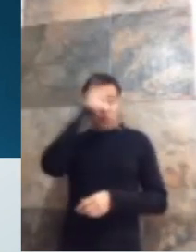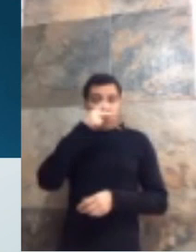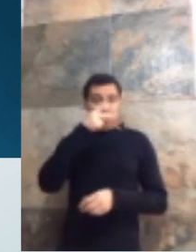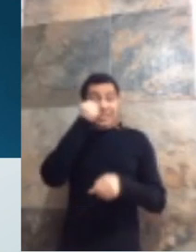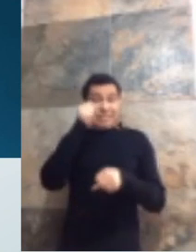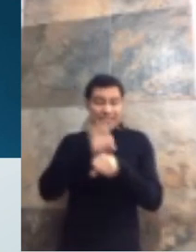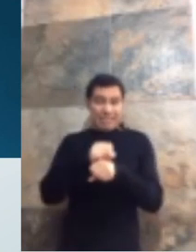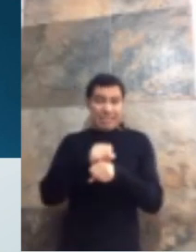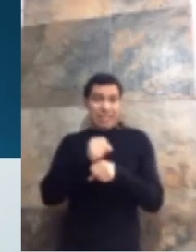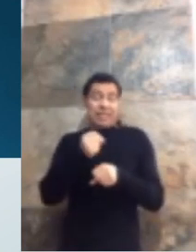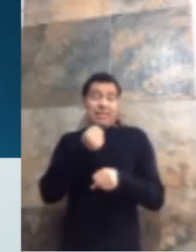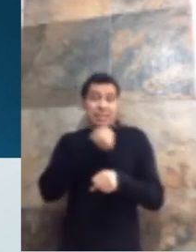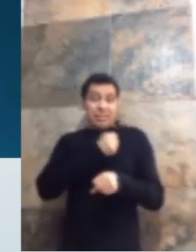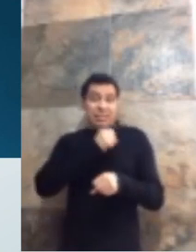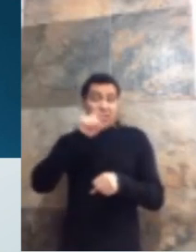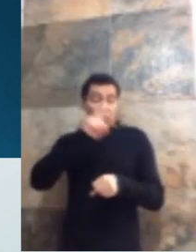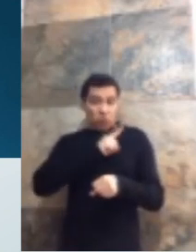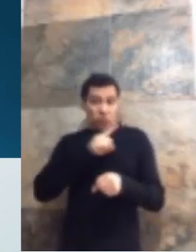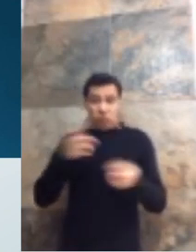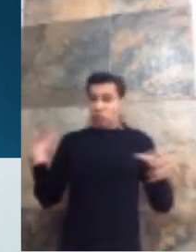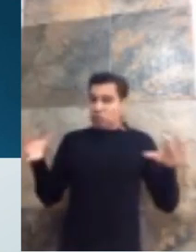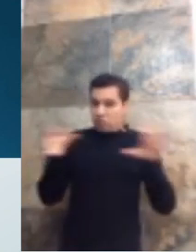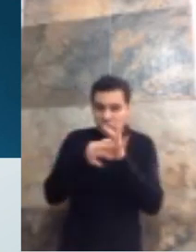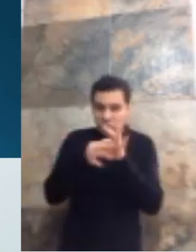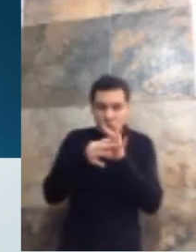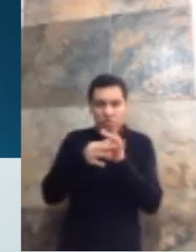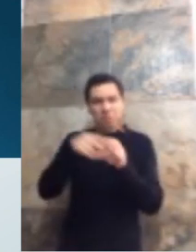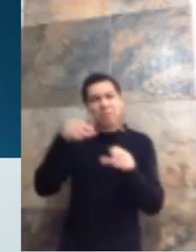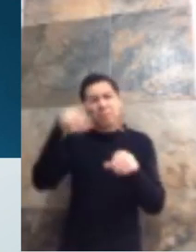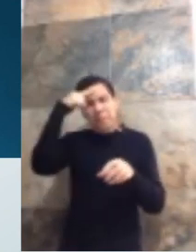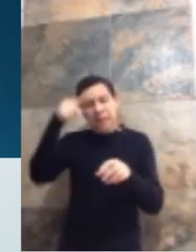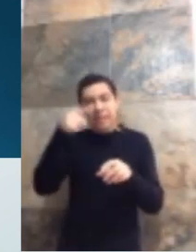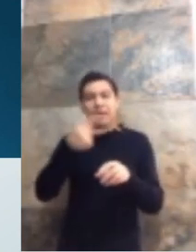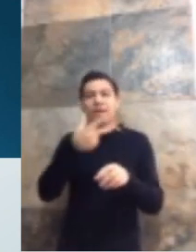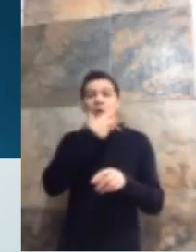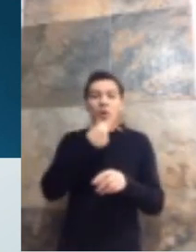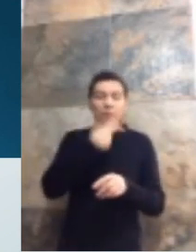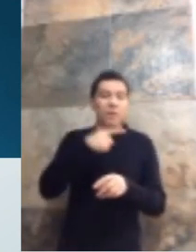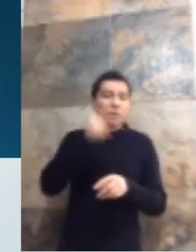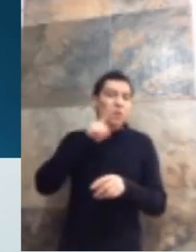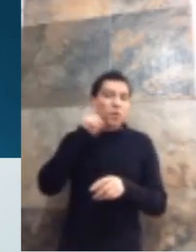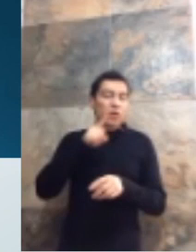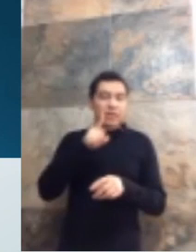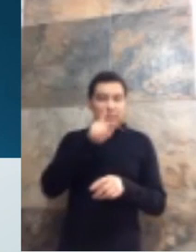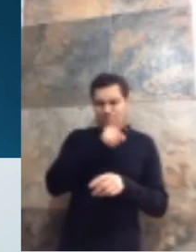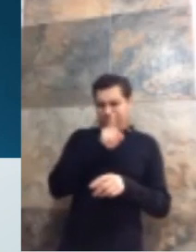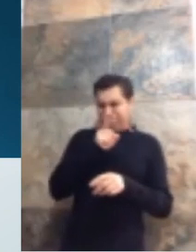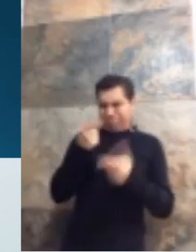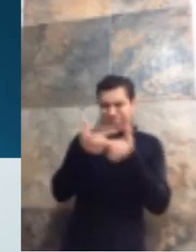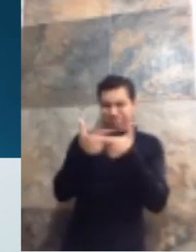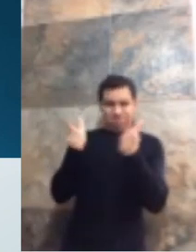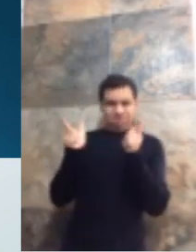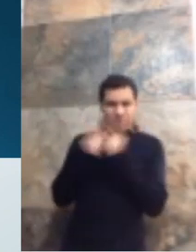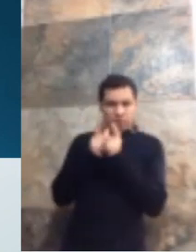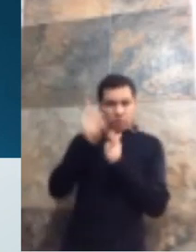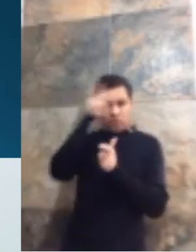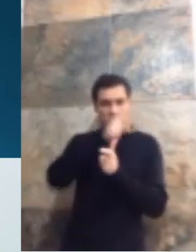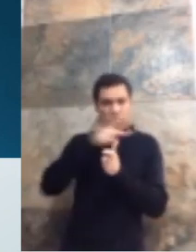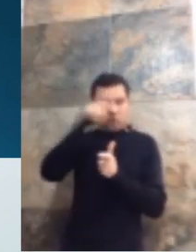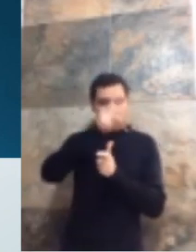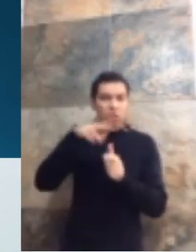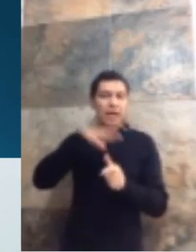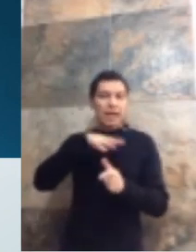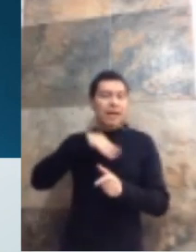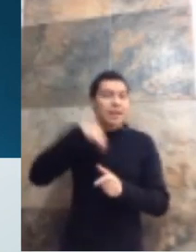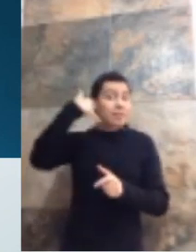Psicología tiene un call center, tiene una serie de psicólogos entrenados en este tipo de servicios, y aquí están los teléfonos. Ahí, como